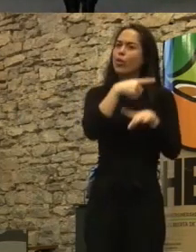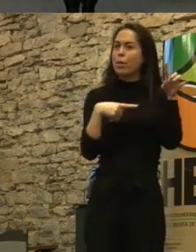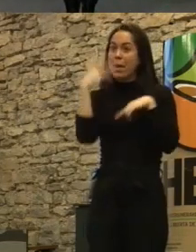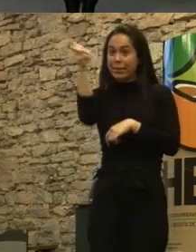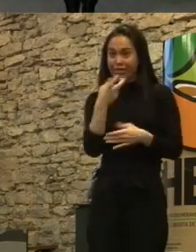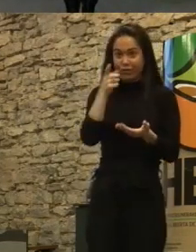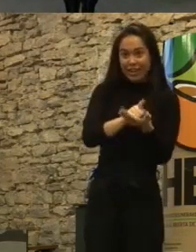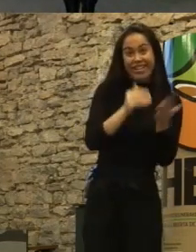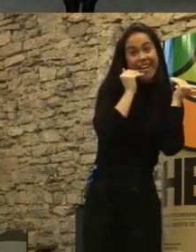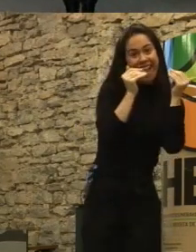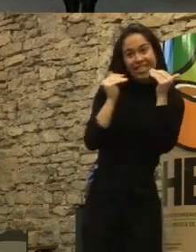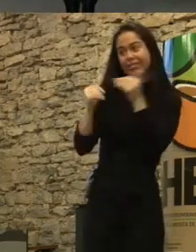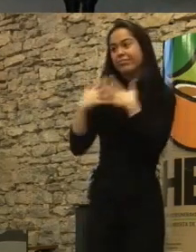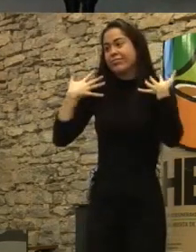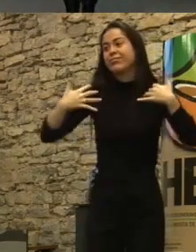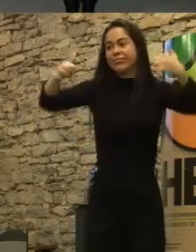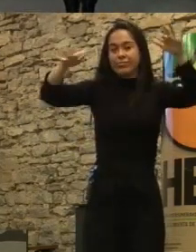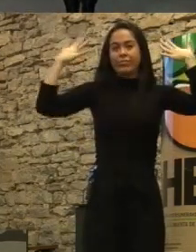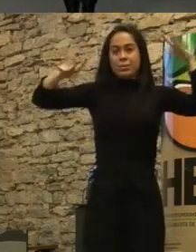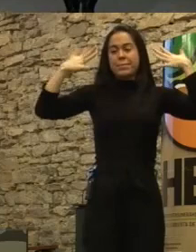Muchas gracias.